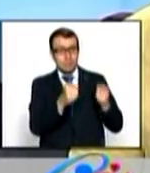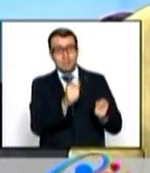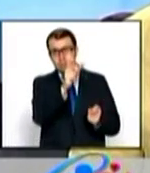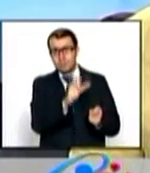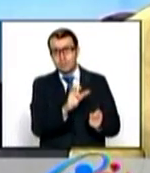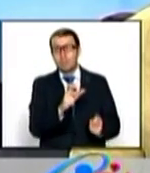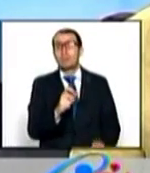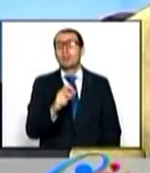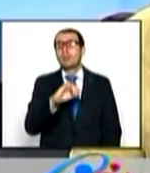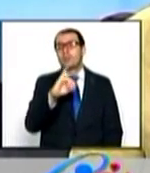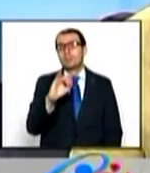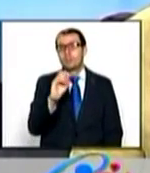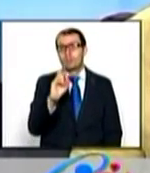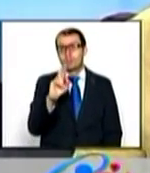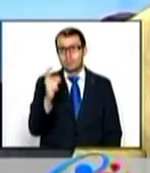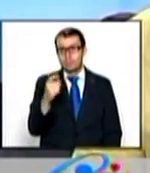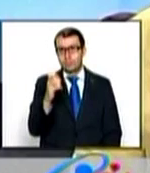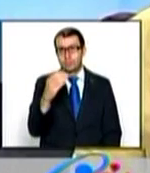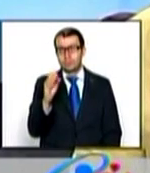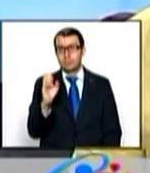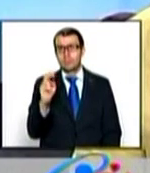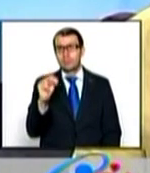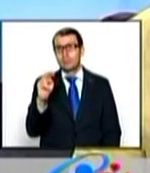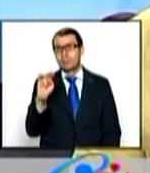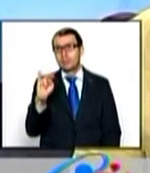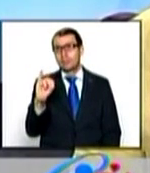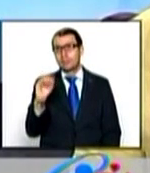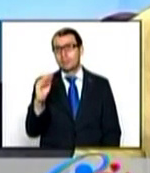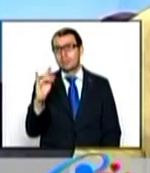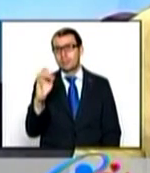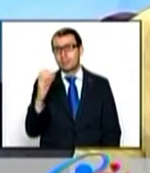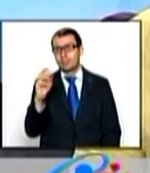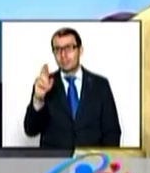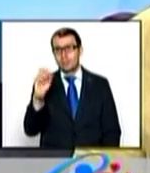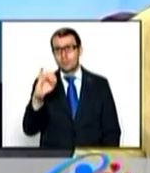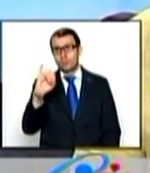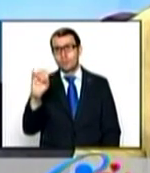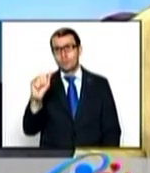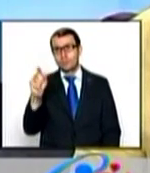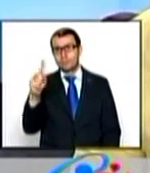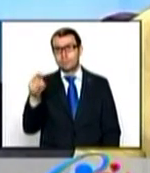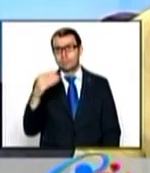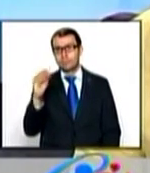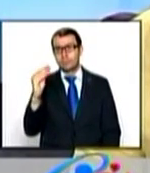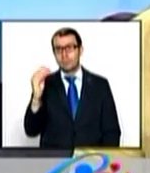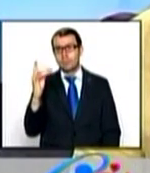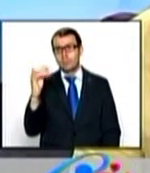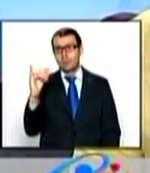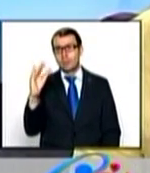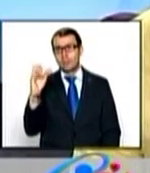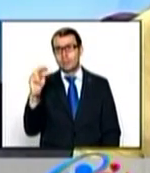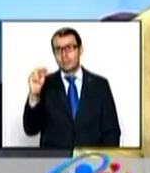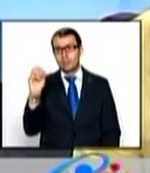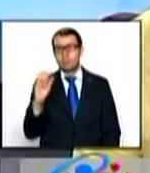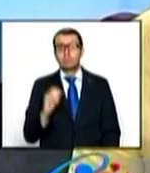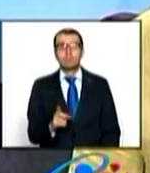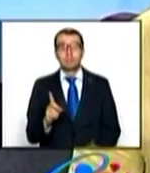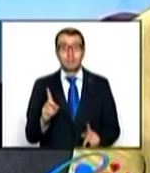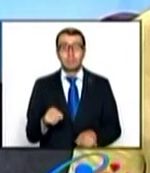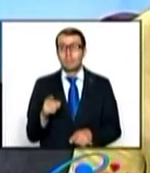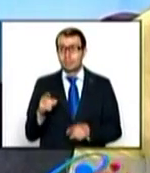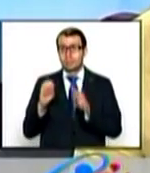puedan repasar los diferentes temas. También los artículos que escribo en diferentes periódicos están en la página